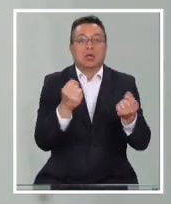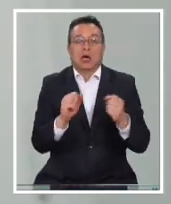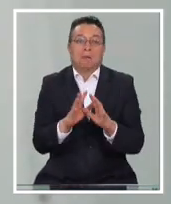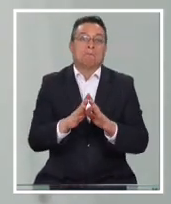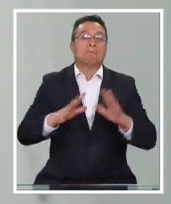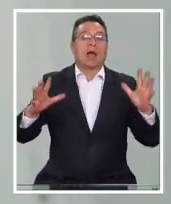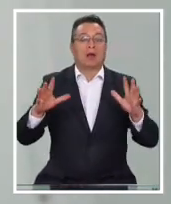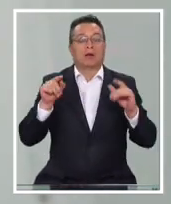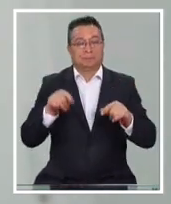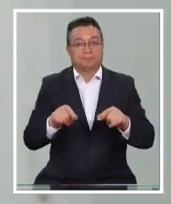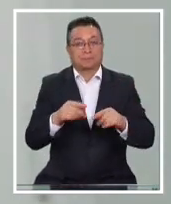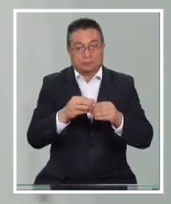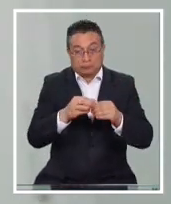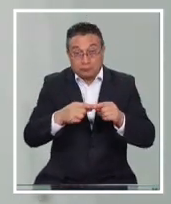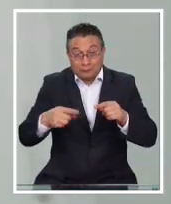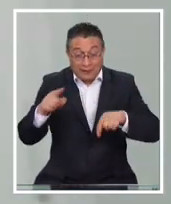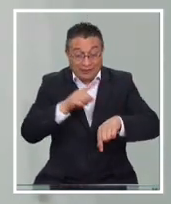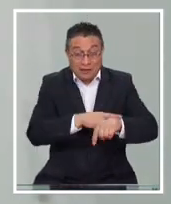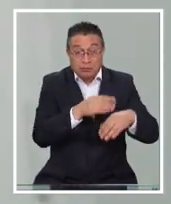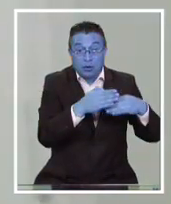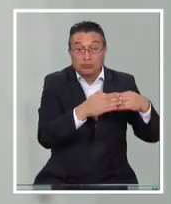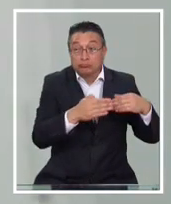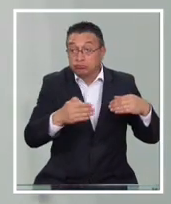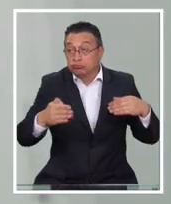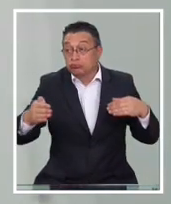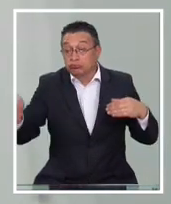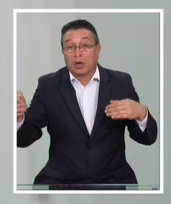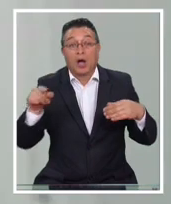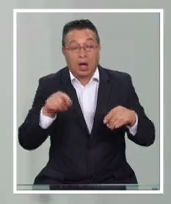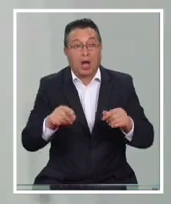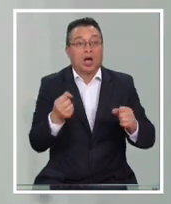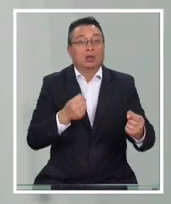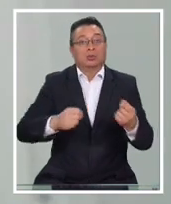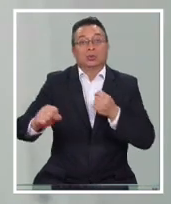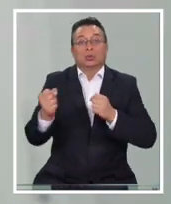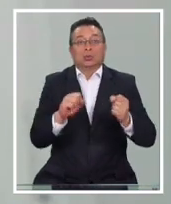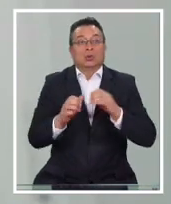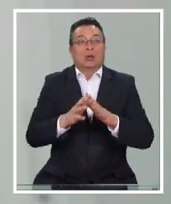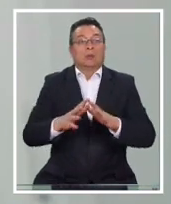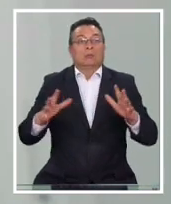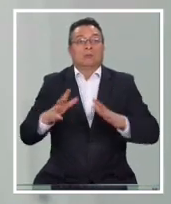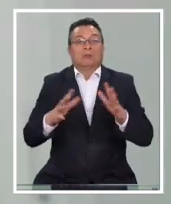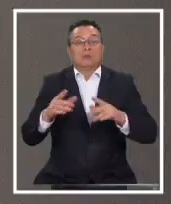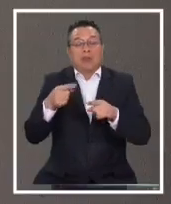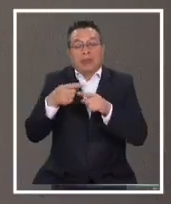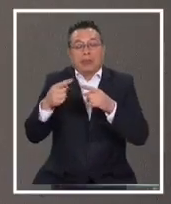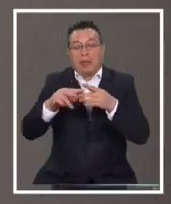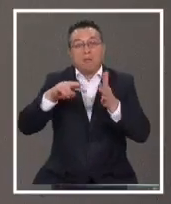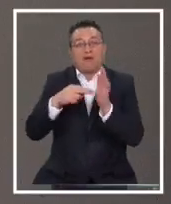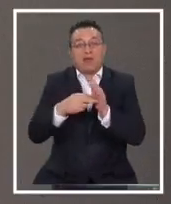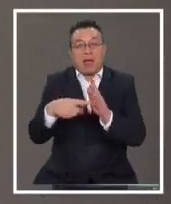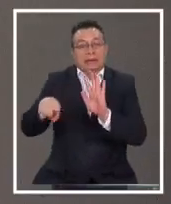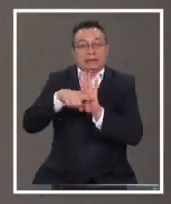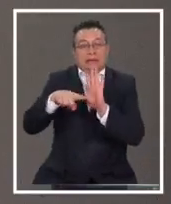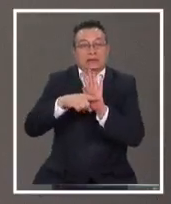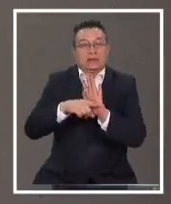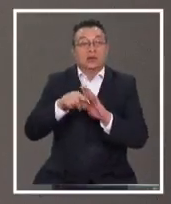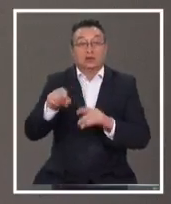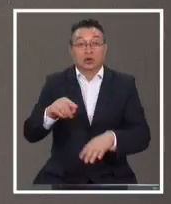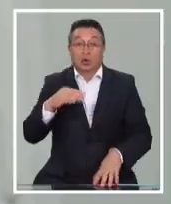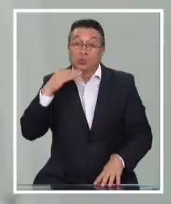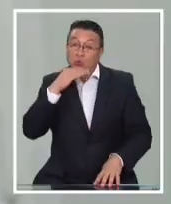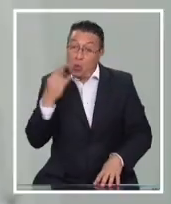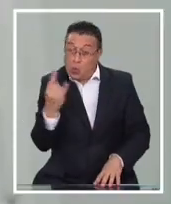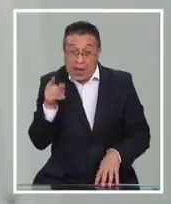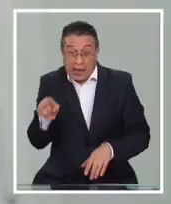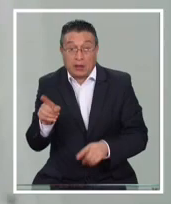tiempo claramente, esa persona va a tener una conducta mucho más disfuncional que antes. No es un bien esencial por ningún